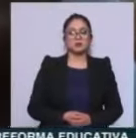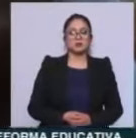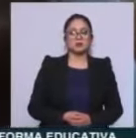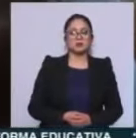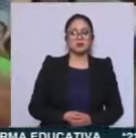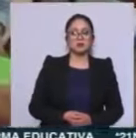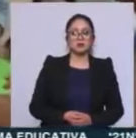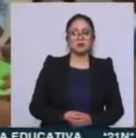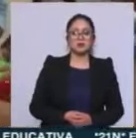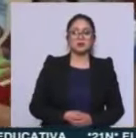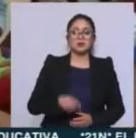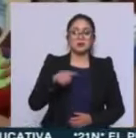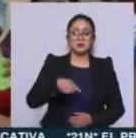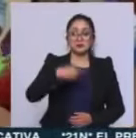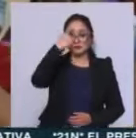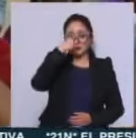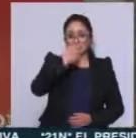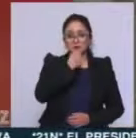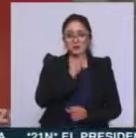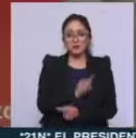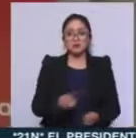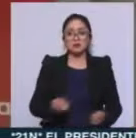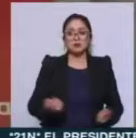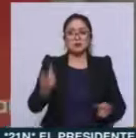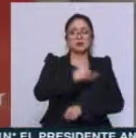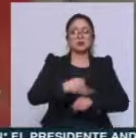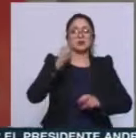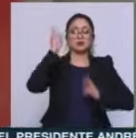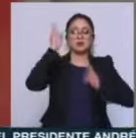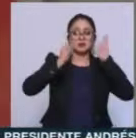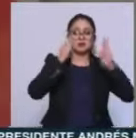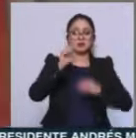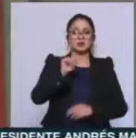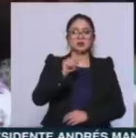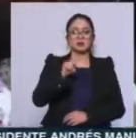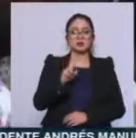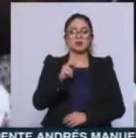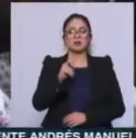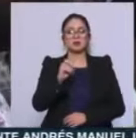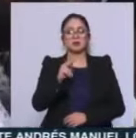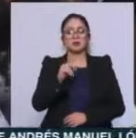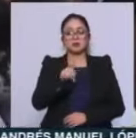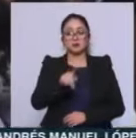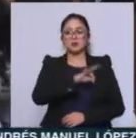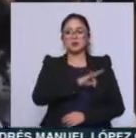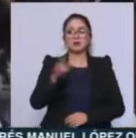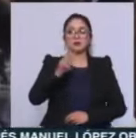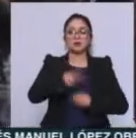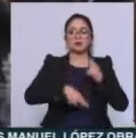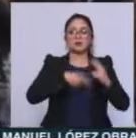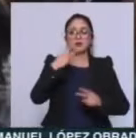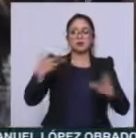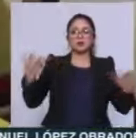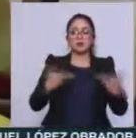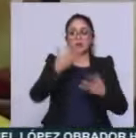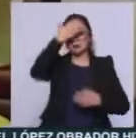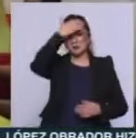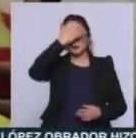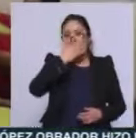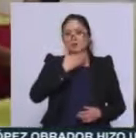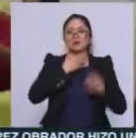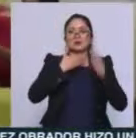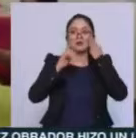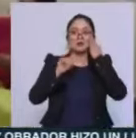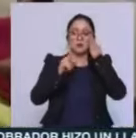Para consentir a los más pequeños de la familia, el Museo de Arte Popular los invita a que asistan y aprendan a realizar máscaras de